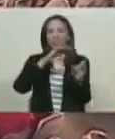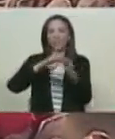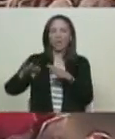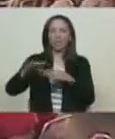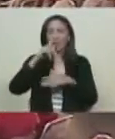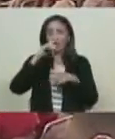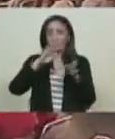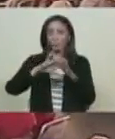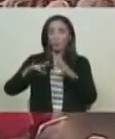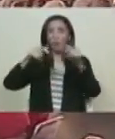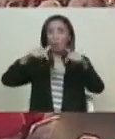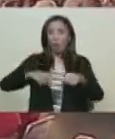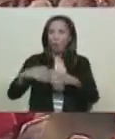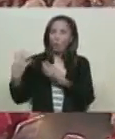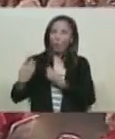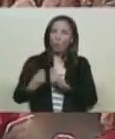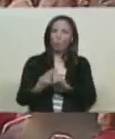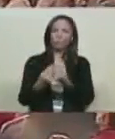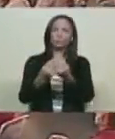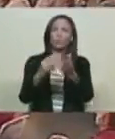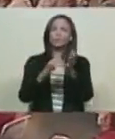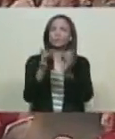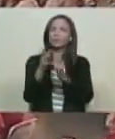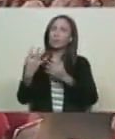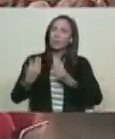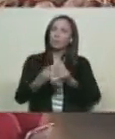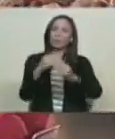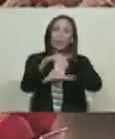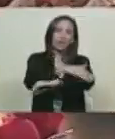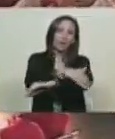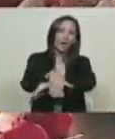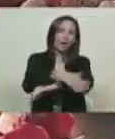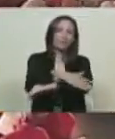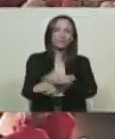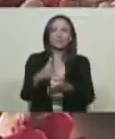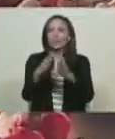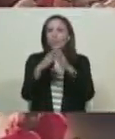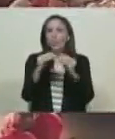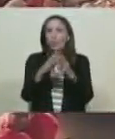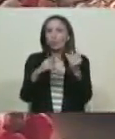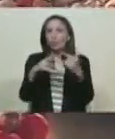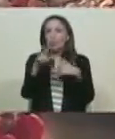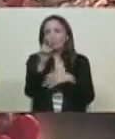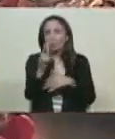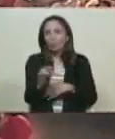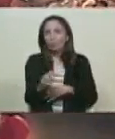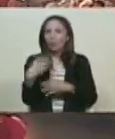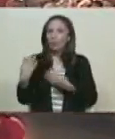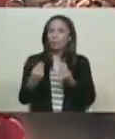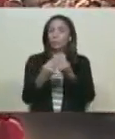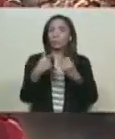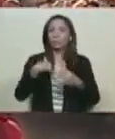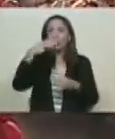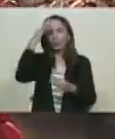tiempo. Hoy viene con nosotros en las calles, en nuestras luchas, en nuestros sueños. Soy un hombre de fe